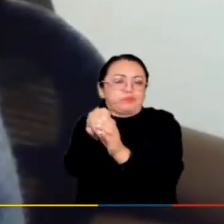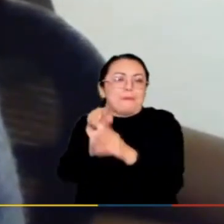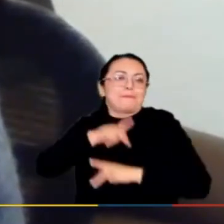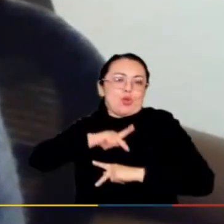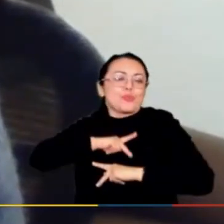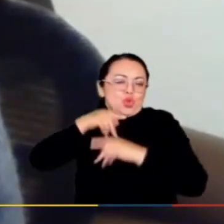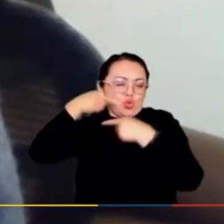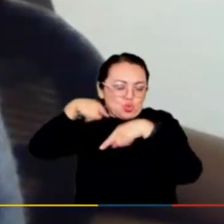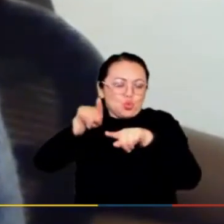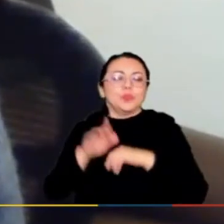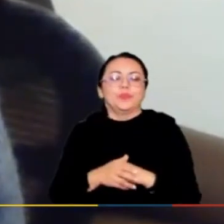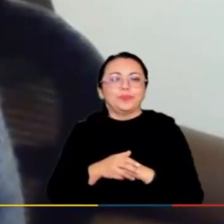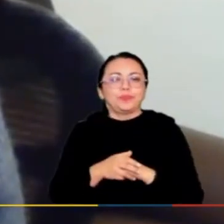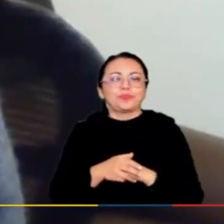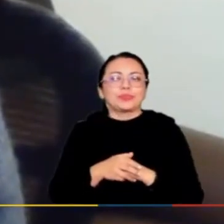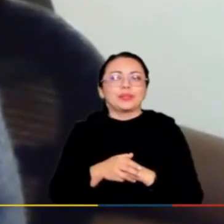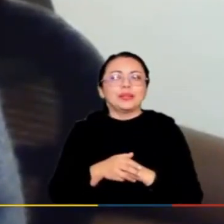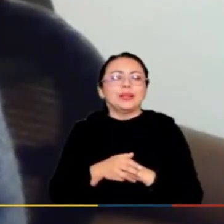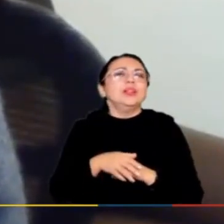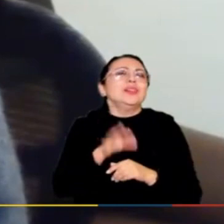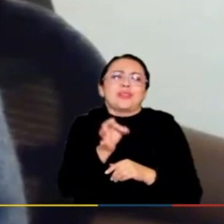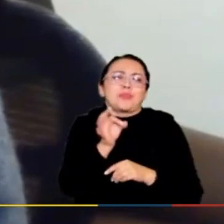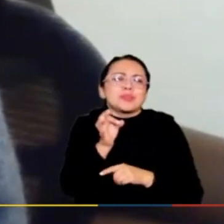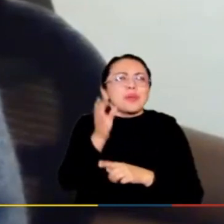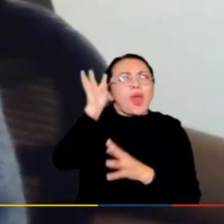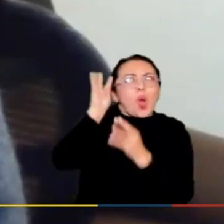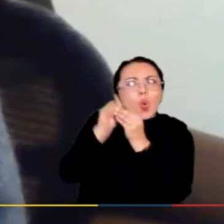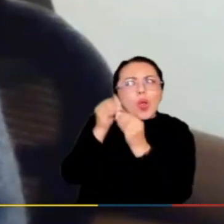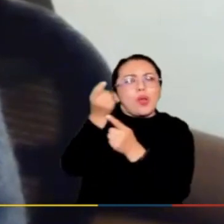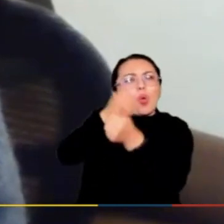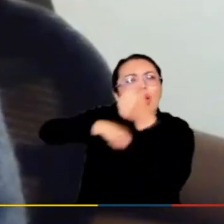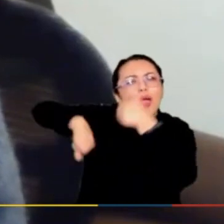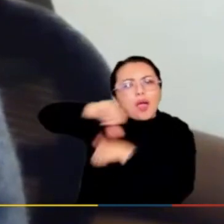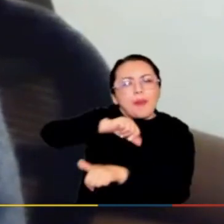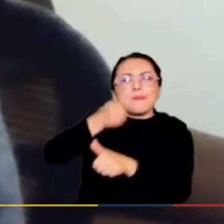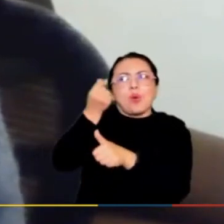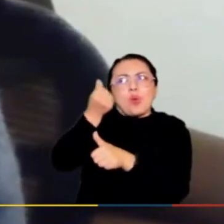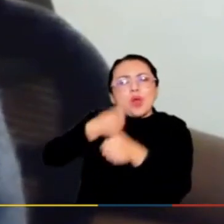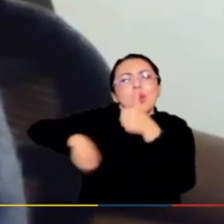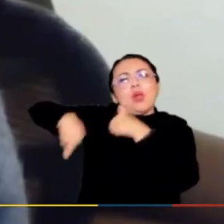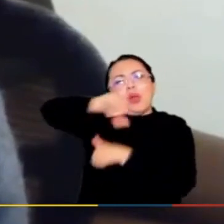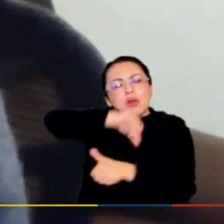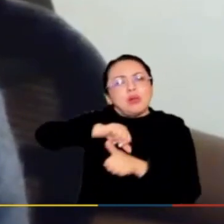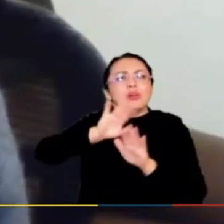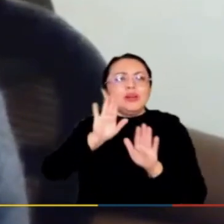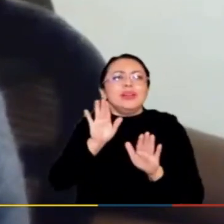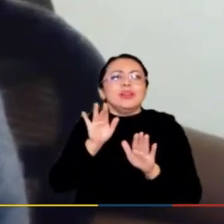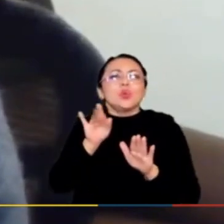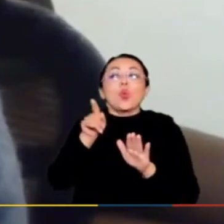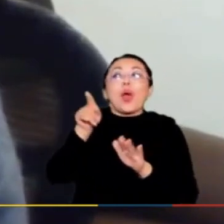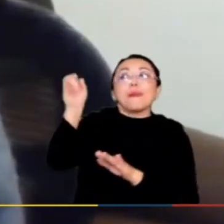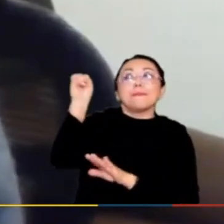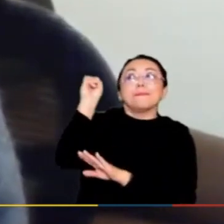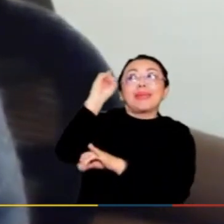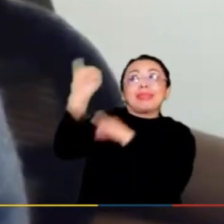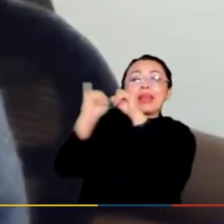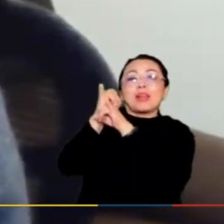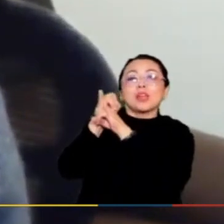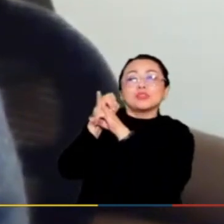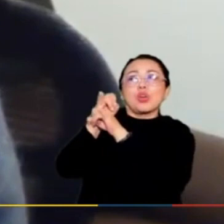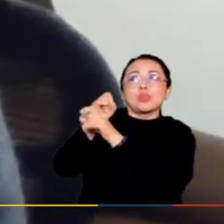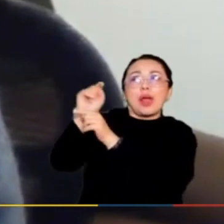Colombia, como en todas las operaciones de cambio, es decir, cuando hay una remesa comercial, una remesa